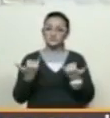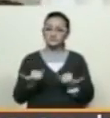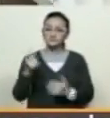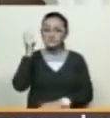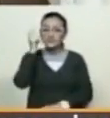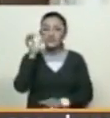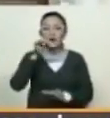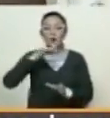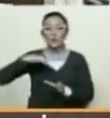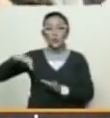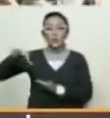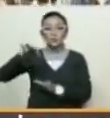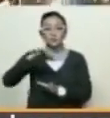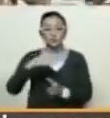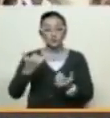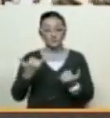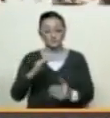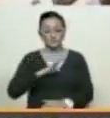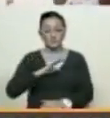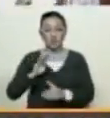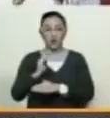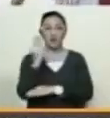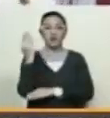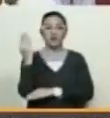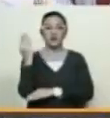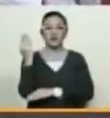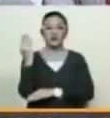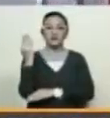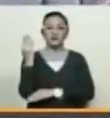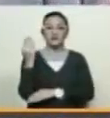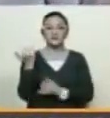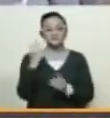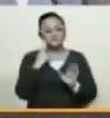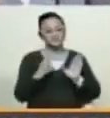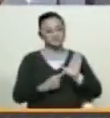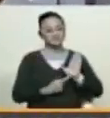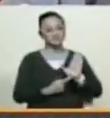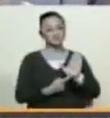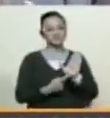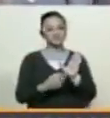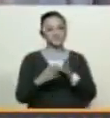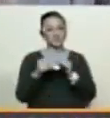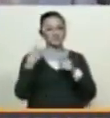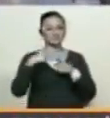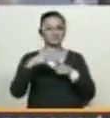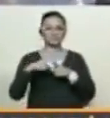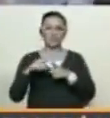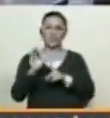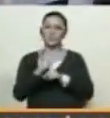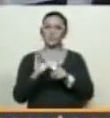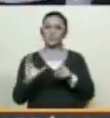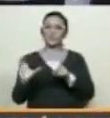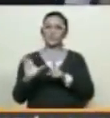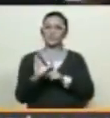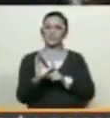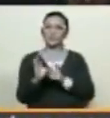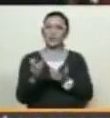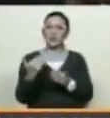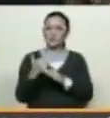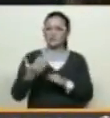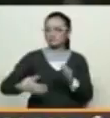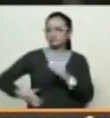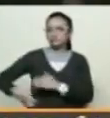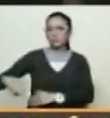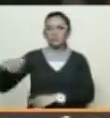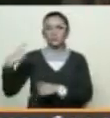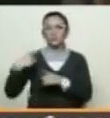Cultor del Estado Lara, estamos dando la muestra de toda su diversidad cultural, la riqueza que tenemos